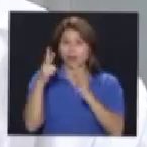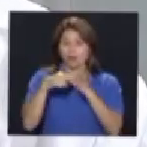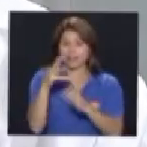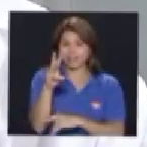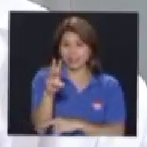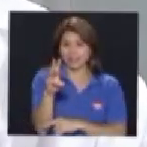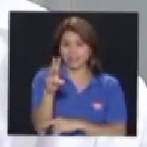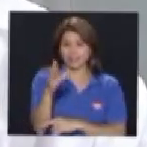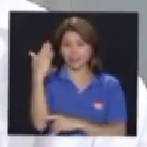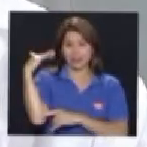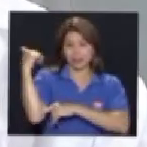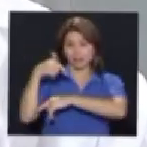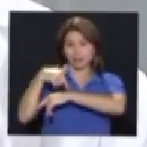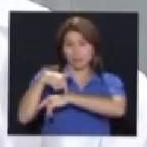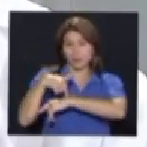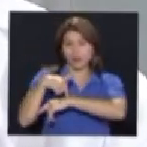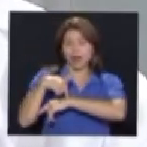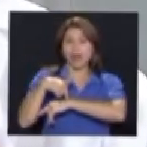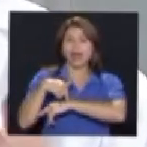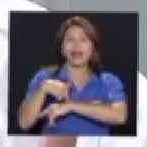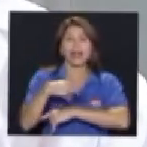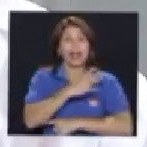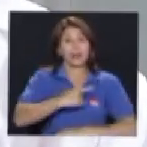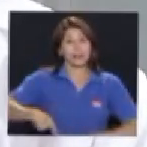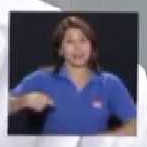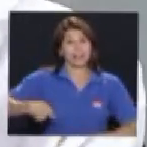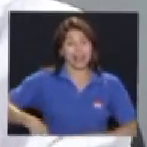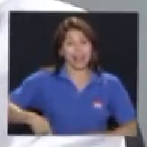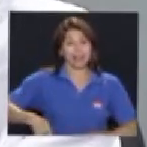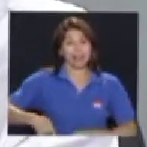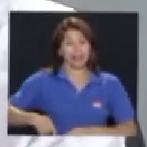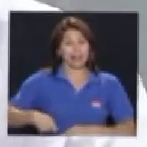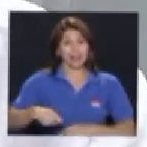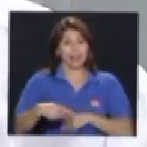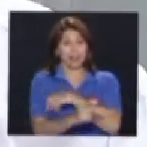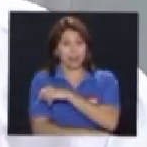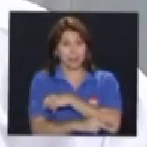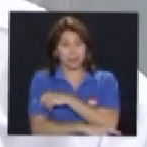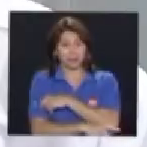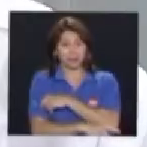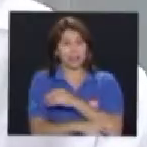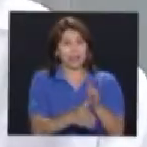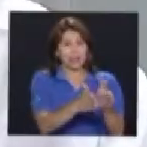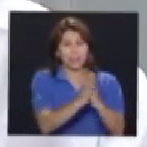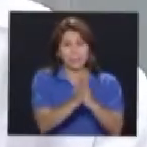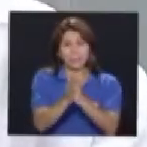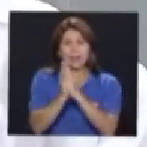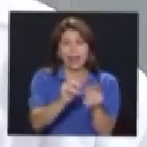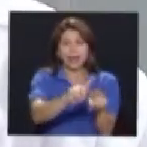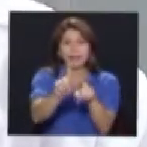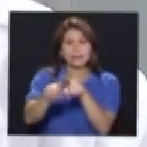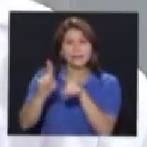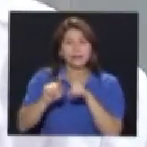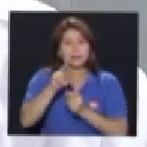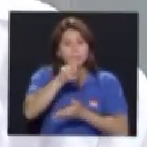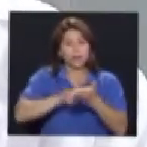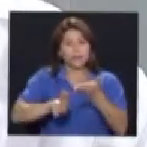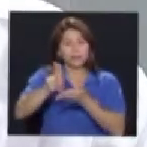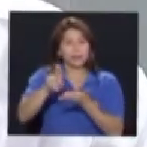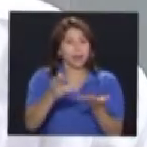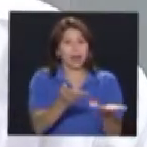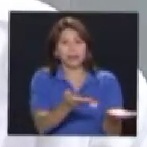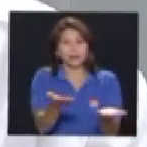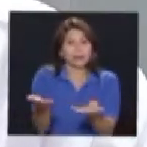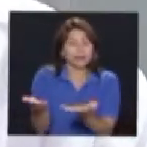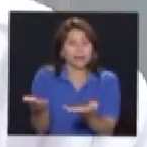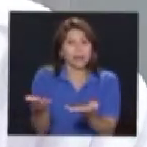2006, en esa época, sale un encargo. El presidente de la República le pide a las universidades que